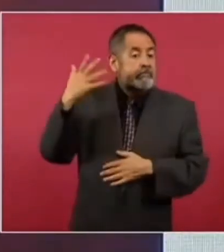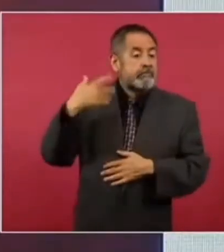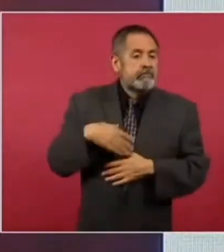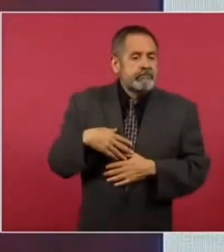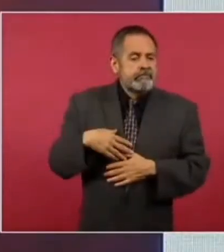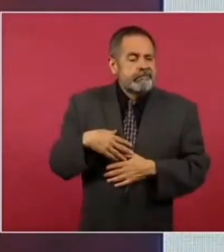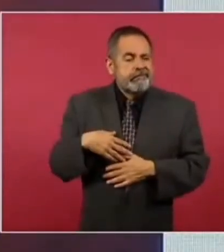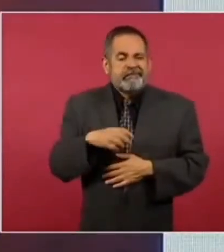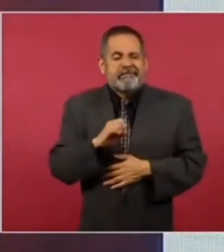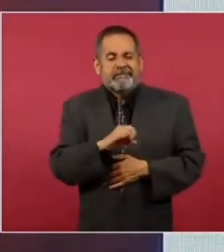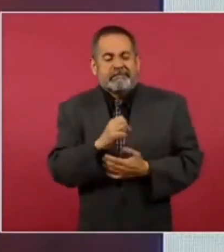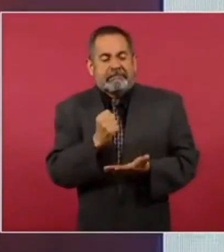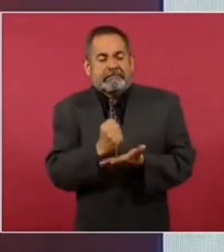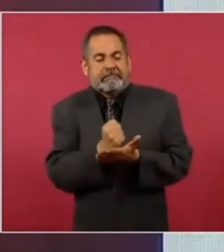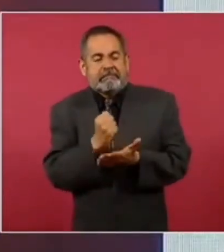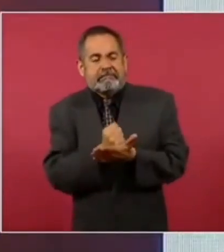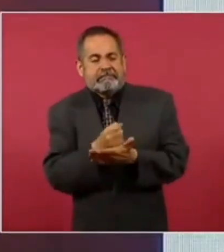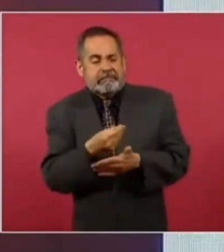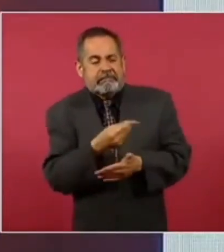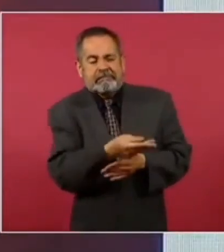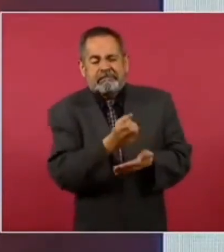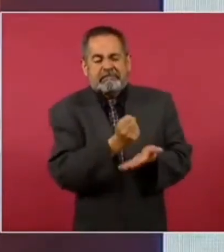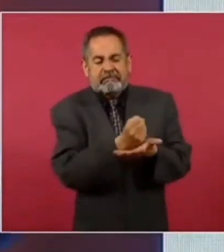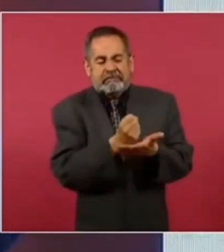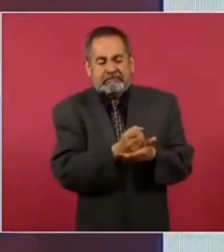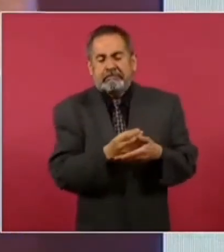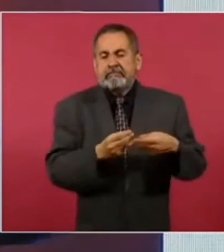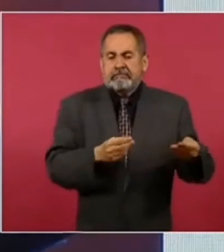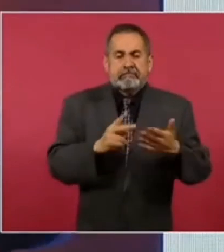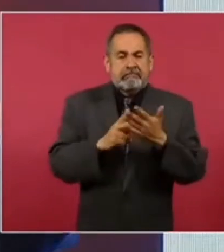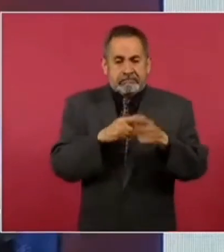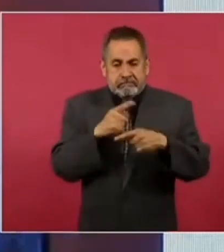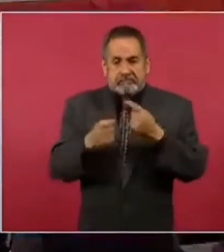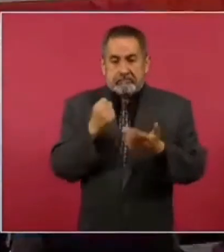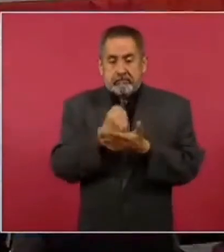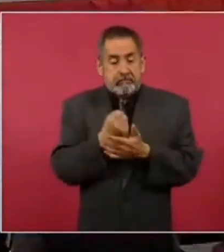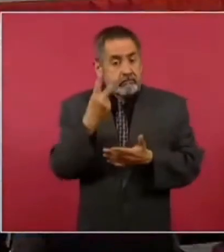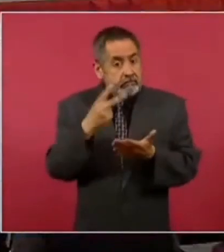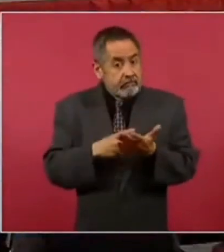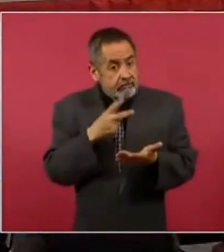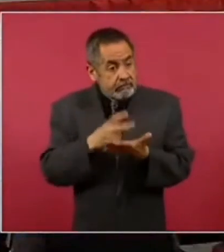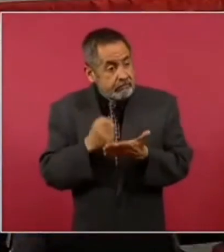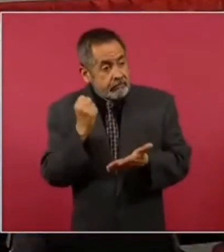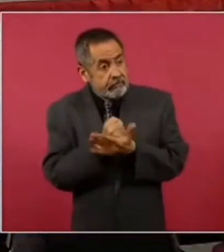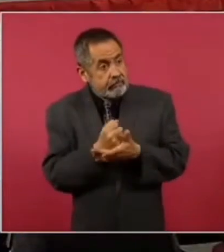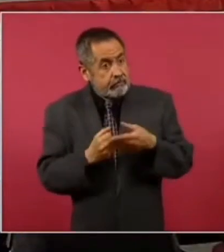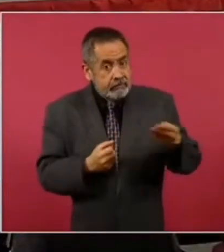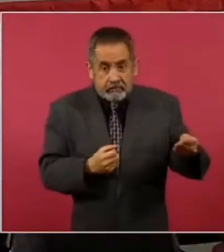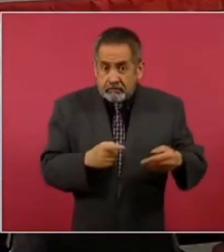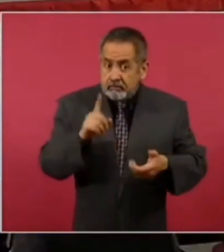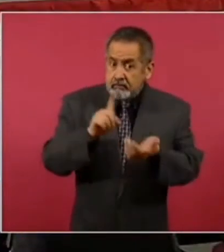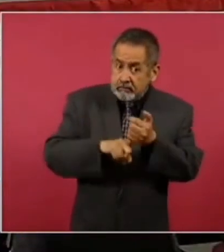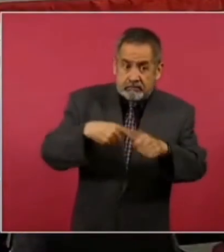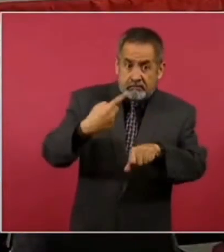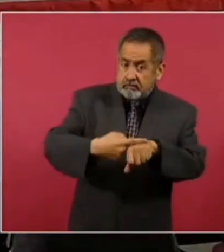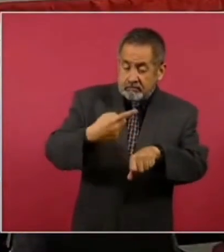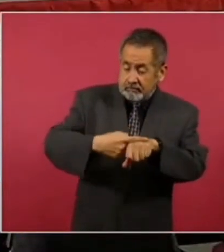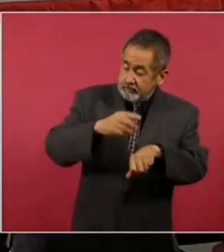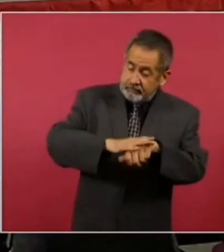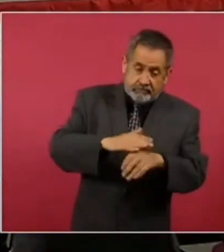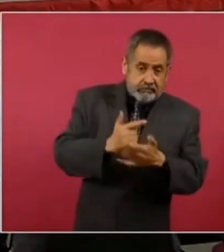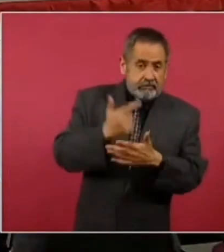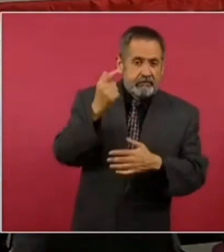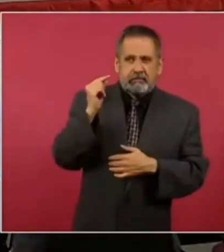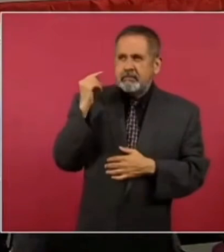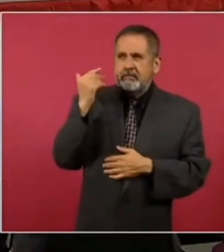dando registro sanitario, se le ratificó el registro sanitario en dos ocasiones a lo largo de los últimos